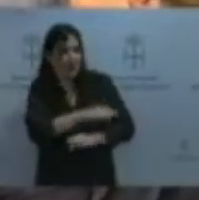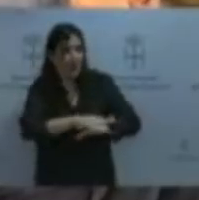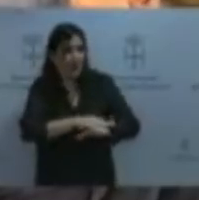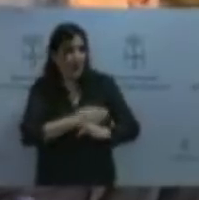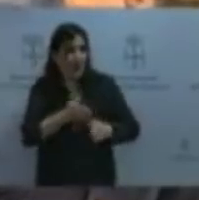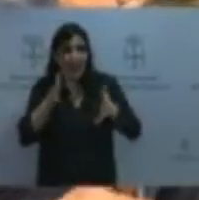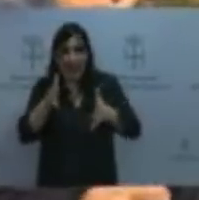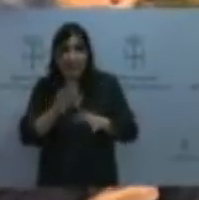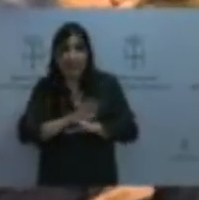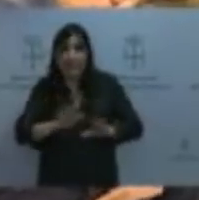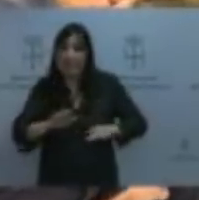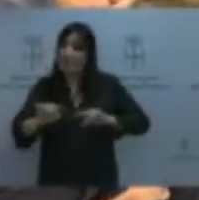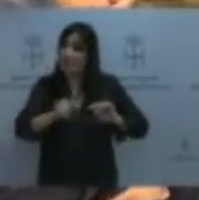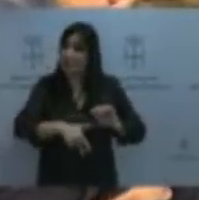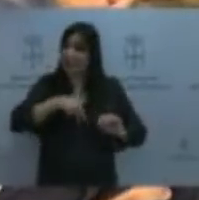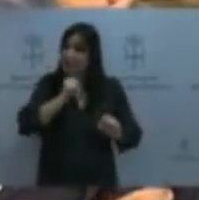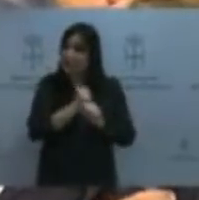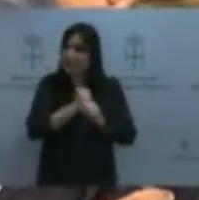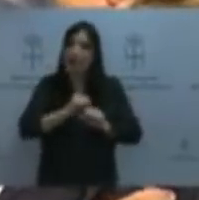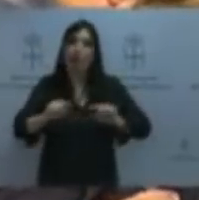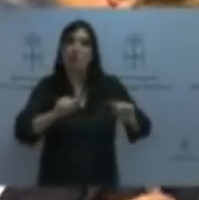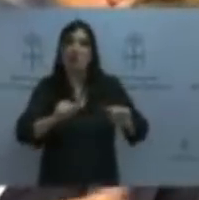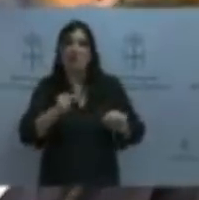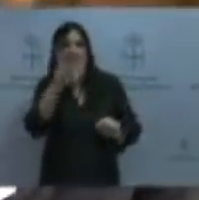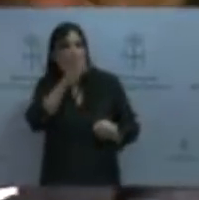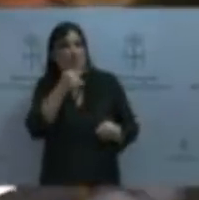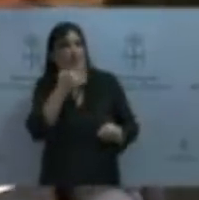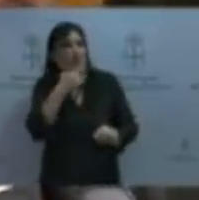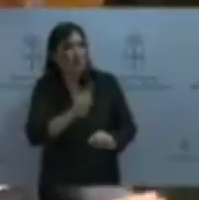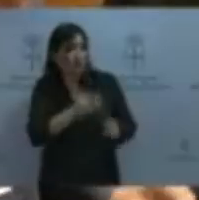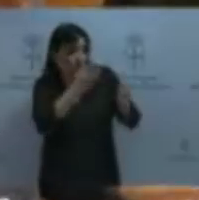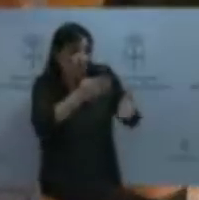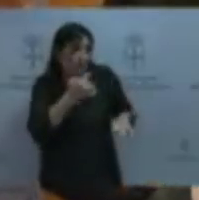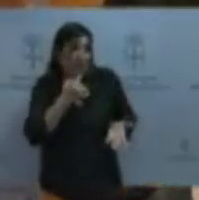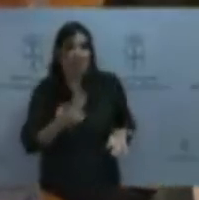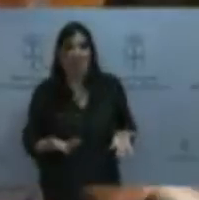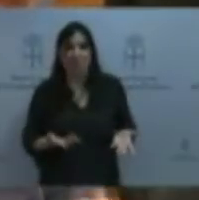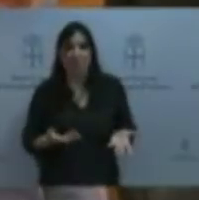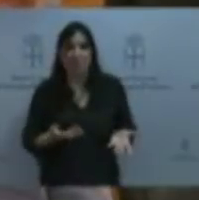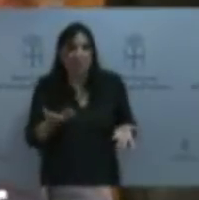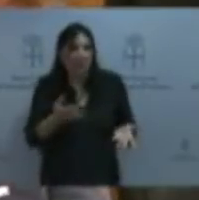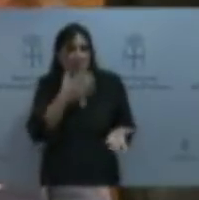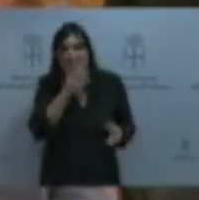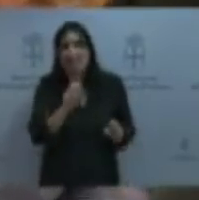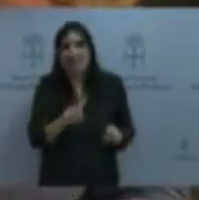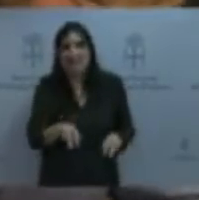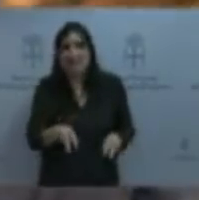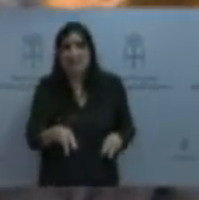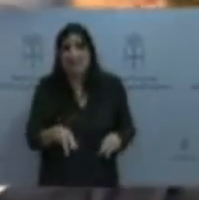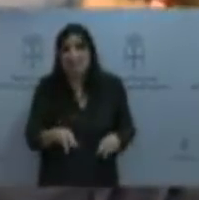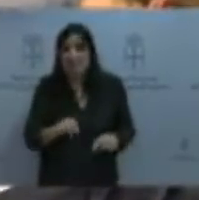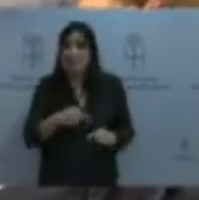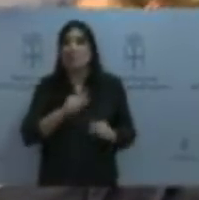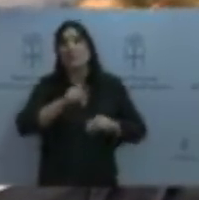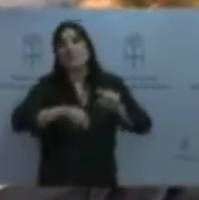que no conoce determinadas denuncias. Usted así nos lo transmite sin sentir ningún pudor. Luego está cada caso, con sus particularidades, y siempre parece